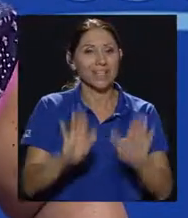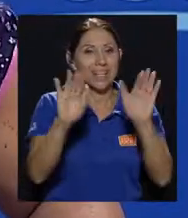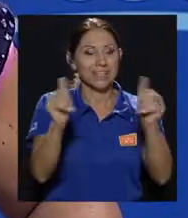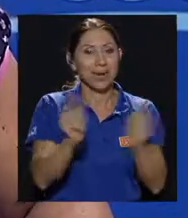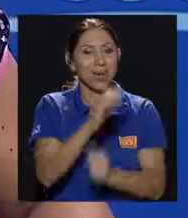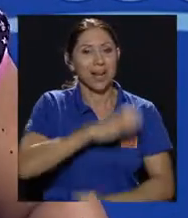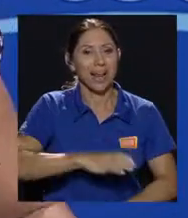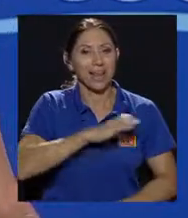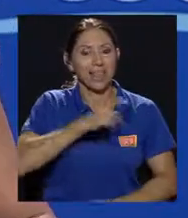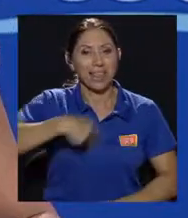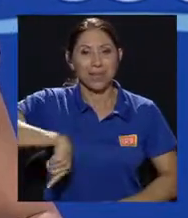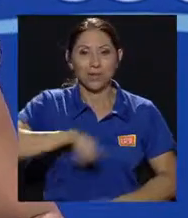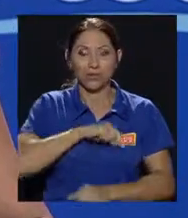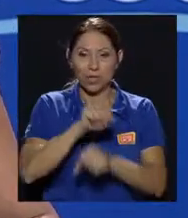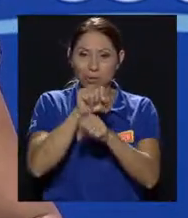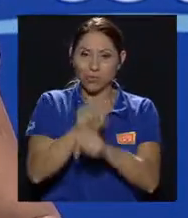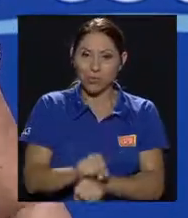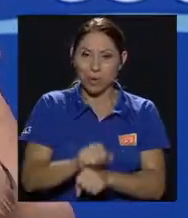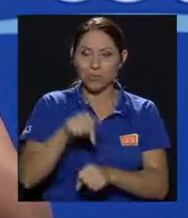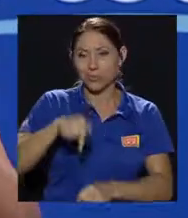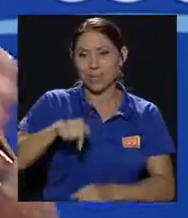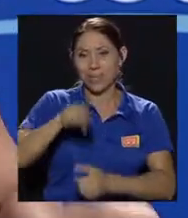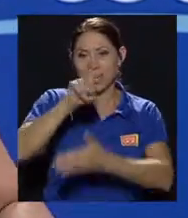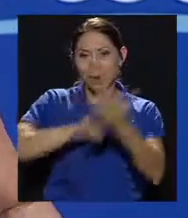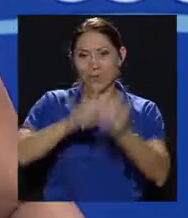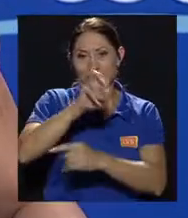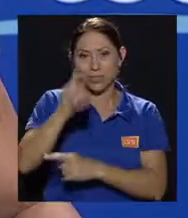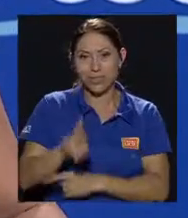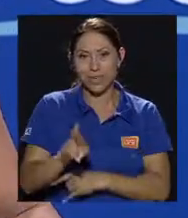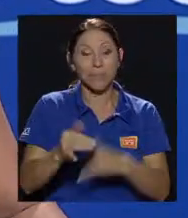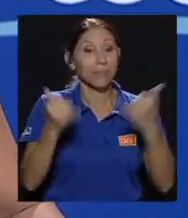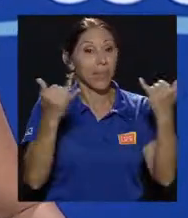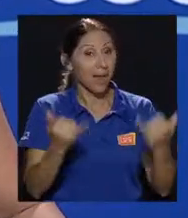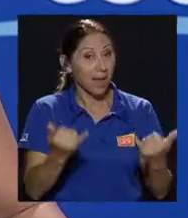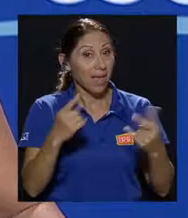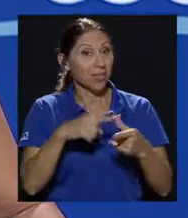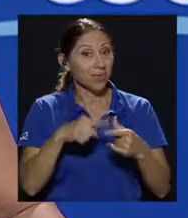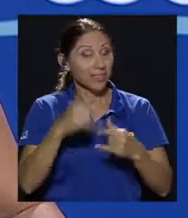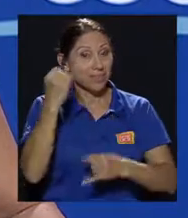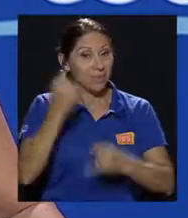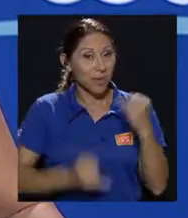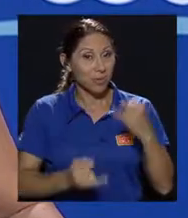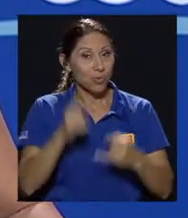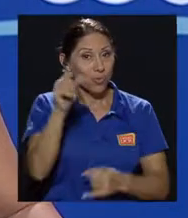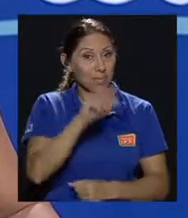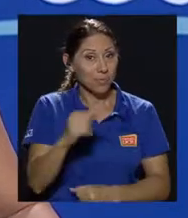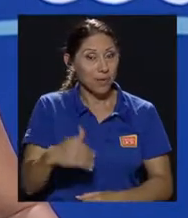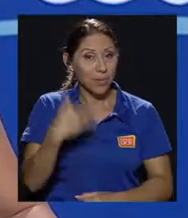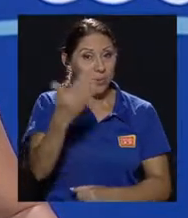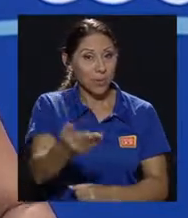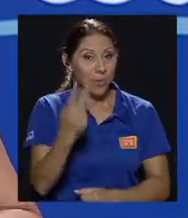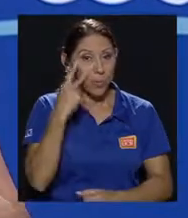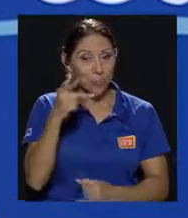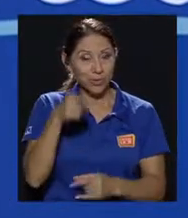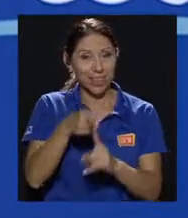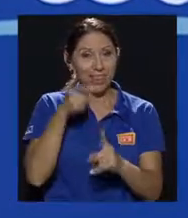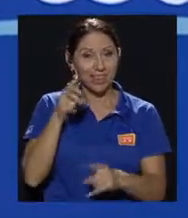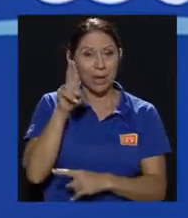la que acostumbramos a hacer las cosas en la Universidad de Costa Rica. Lo dejamos acá entonces y nos vemos a la vuelta de una semana en Desde